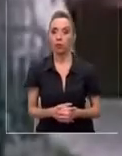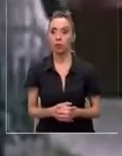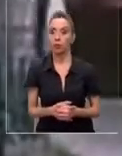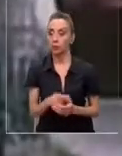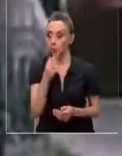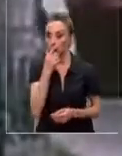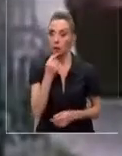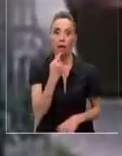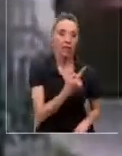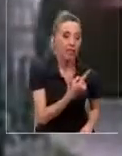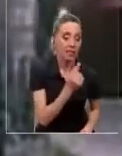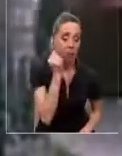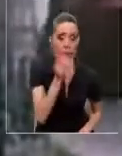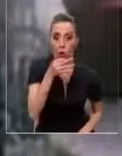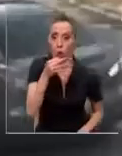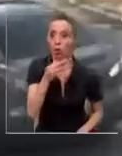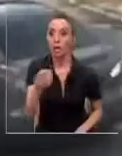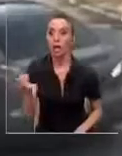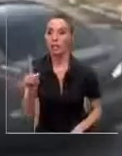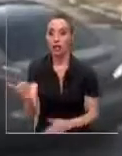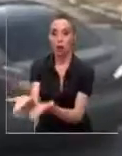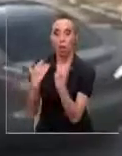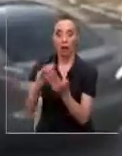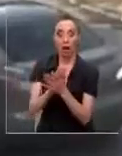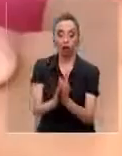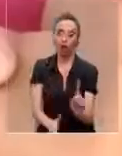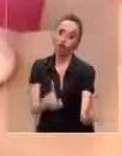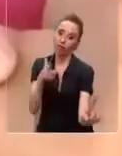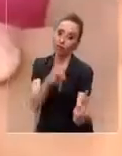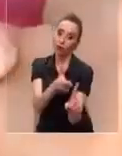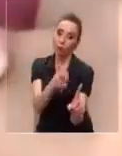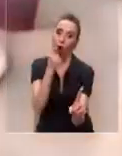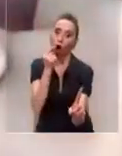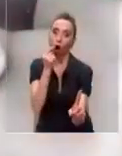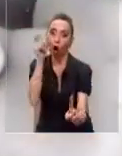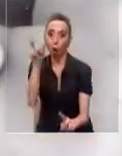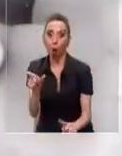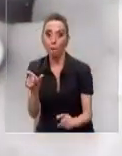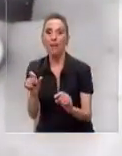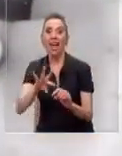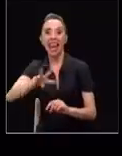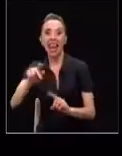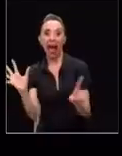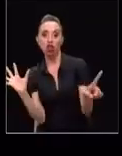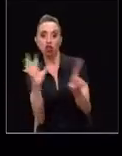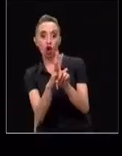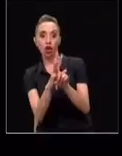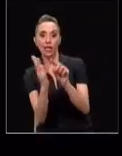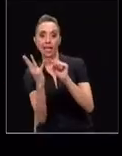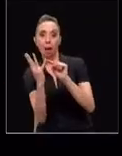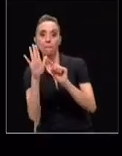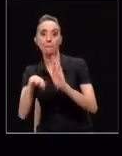Y si no entregaban todo, le iban a disparar. Eso fue lo que le gritó el más chico.